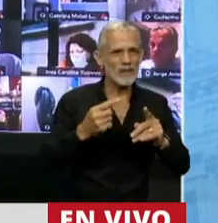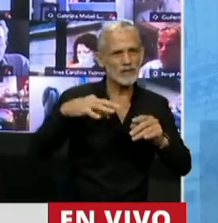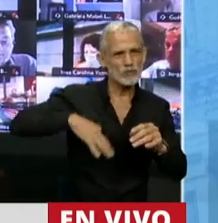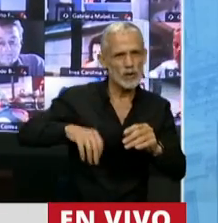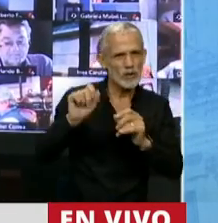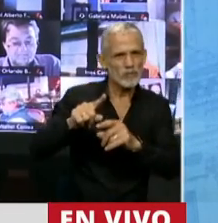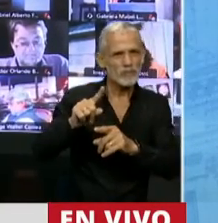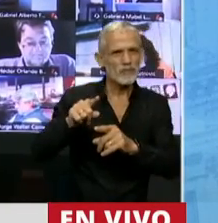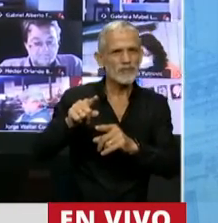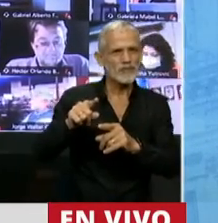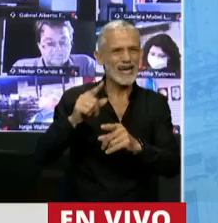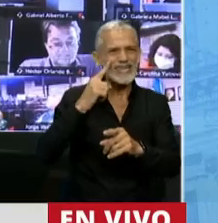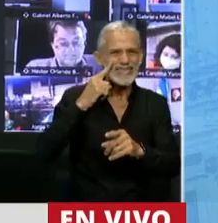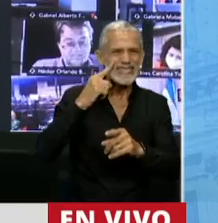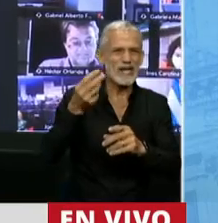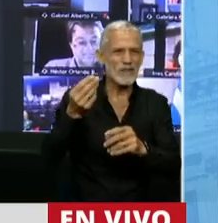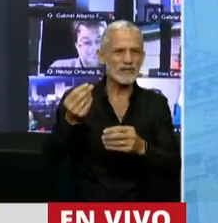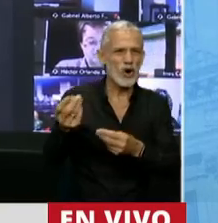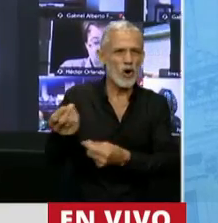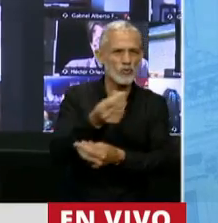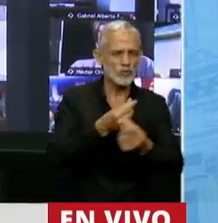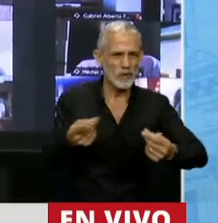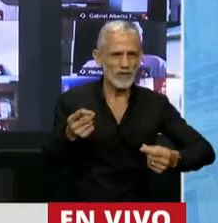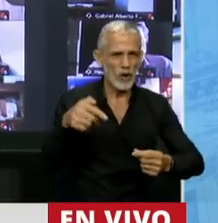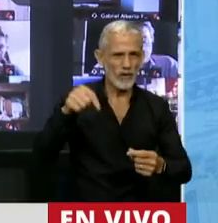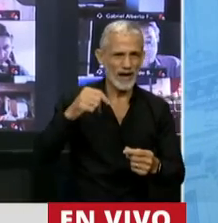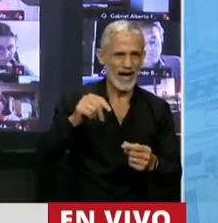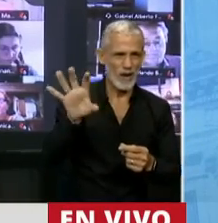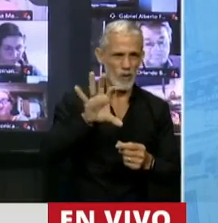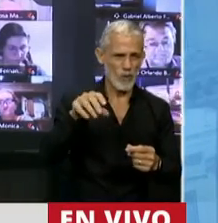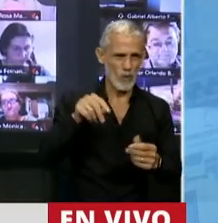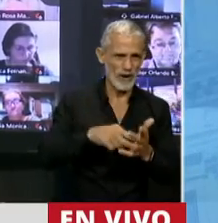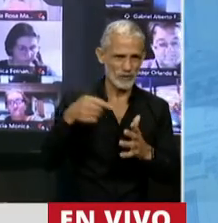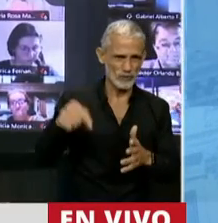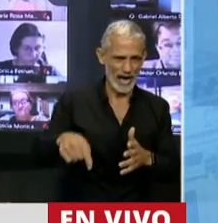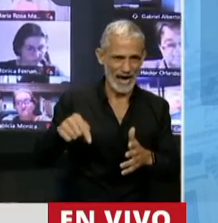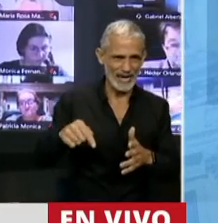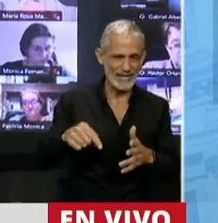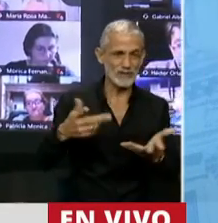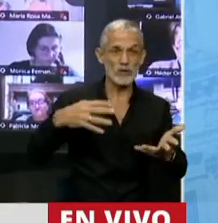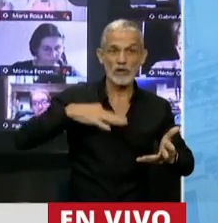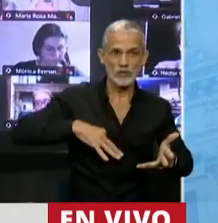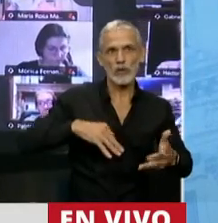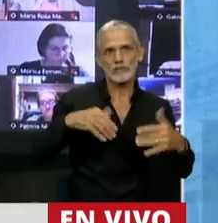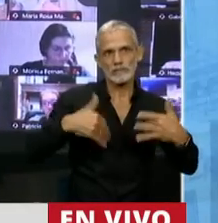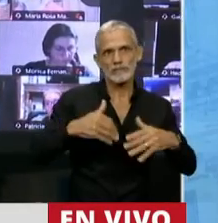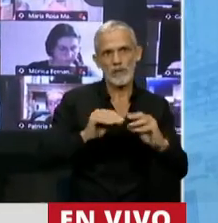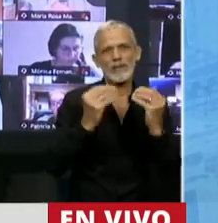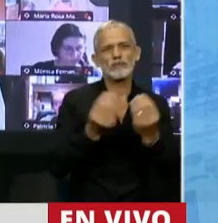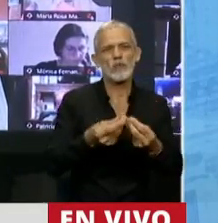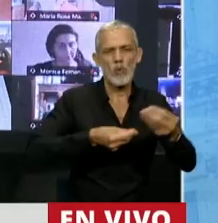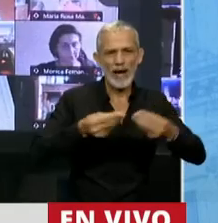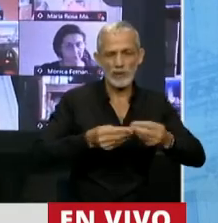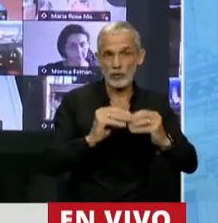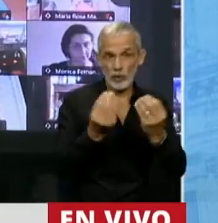Aires, sabiendo que el salario integra el 97% prácticamente del presupuesto